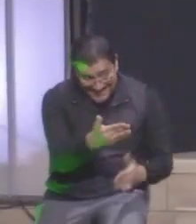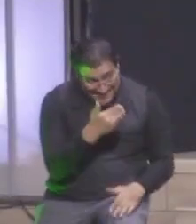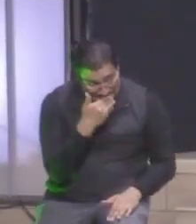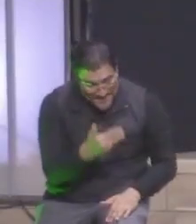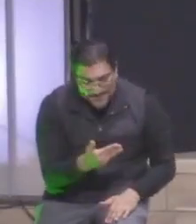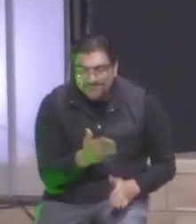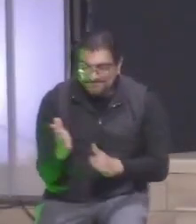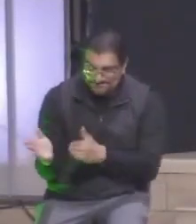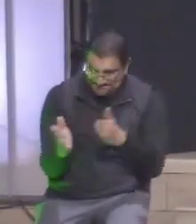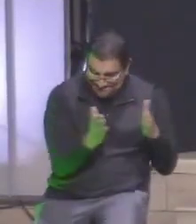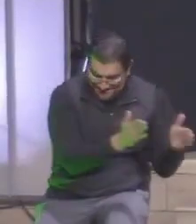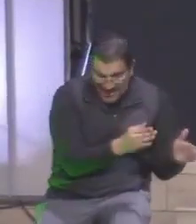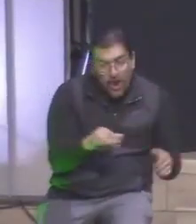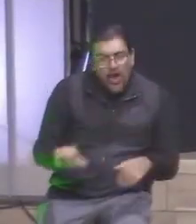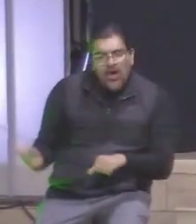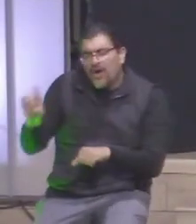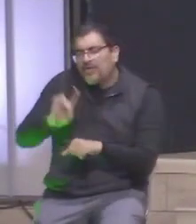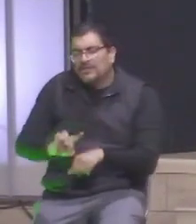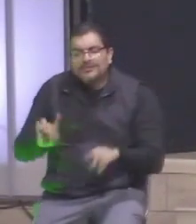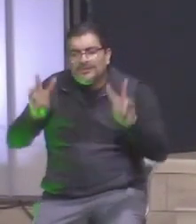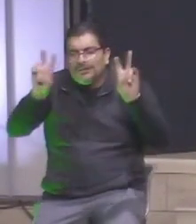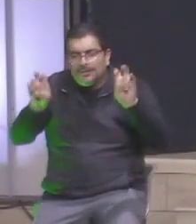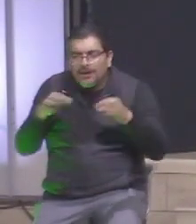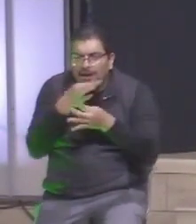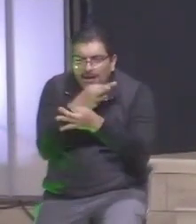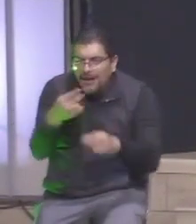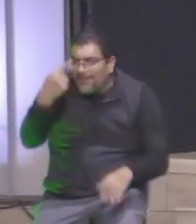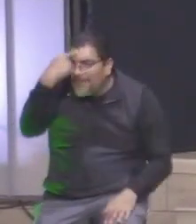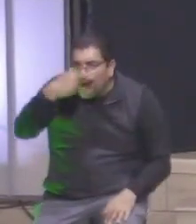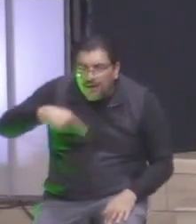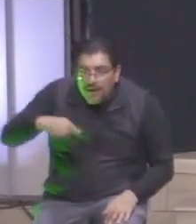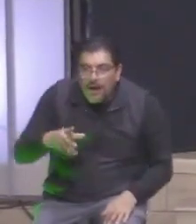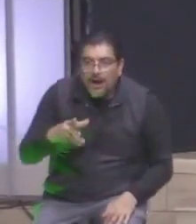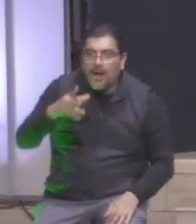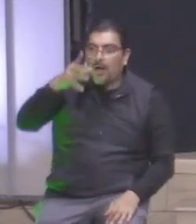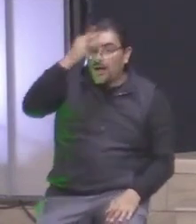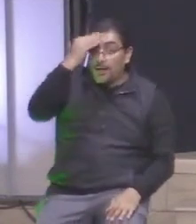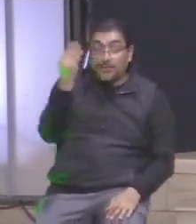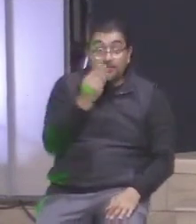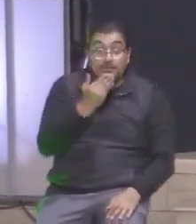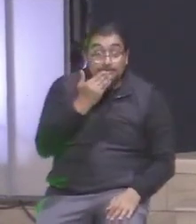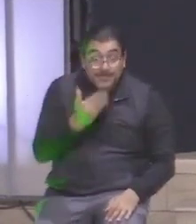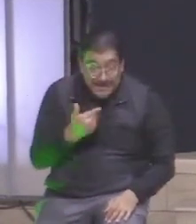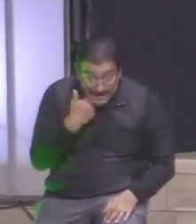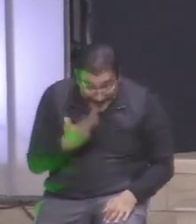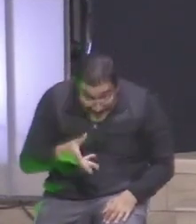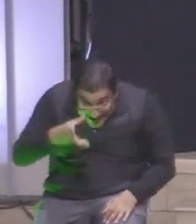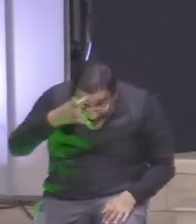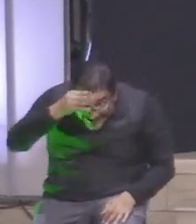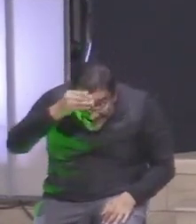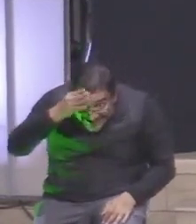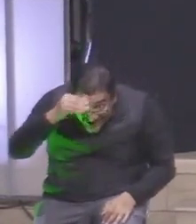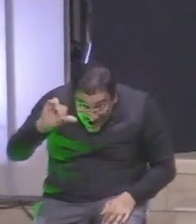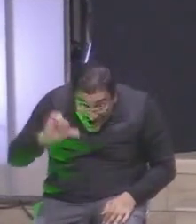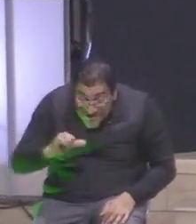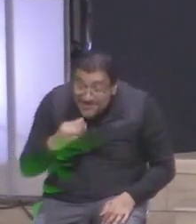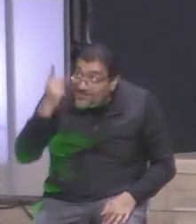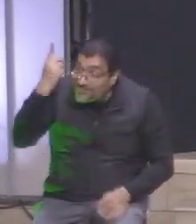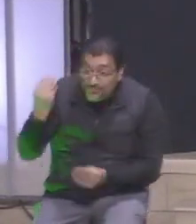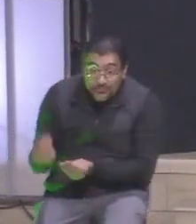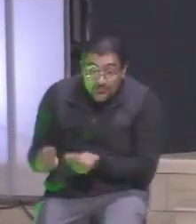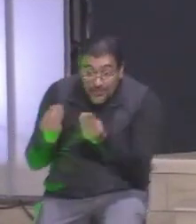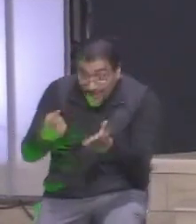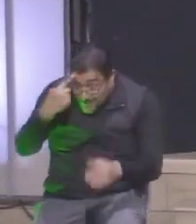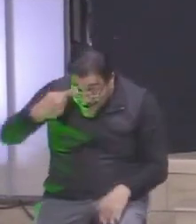Pero bueno el día de hoy este tengo un mensaje para ti no sé si estamos dispuestos el día de hoy para escuchar algo simpático de parte de